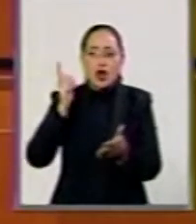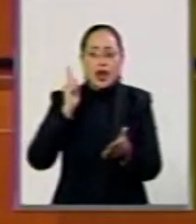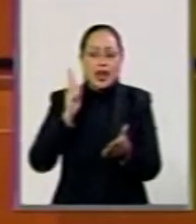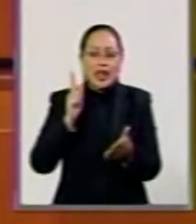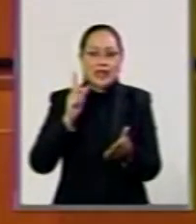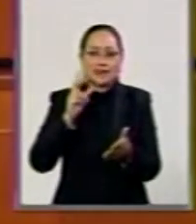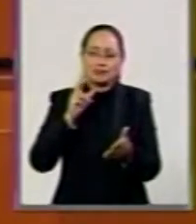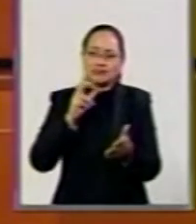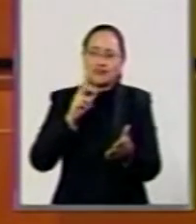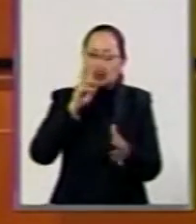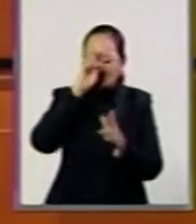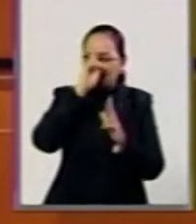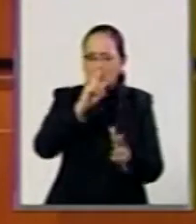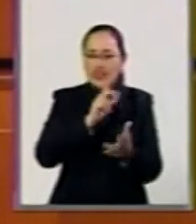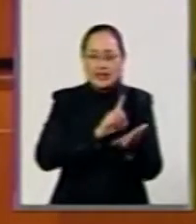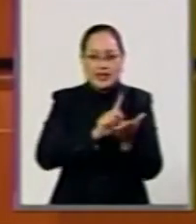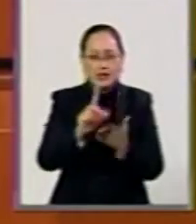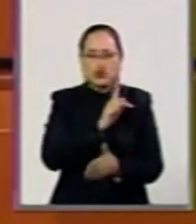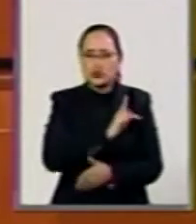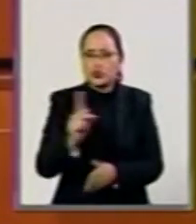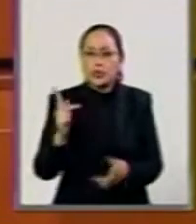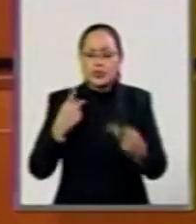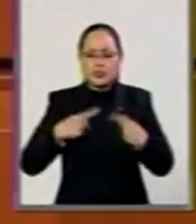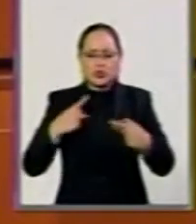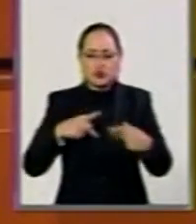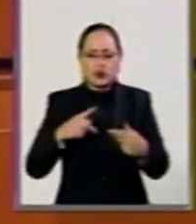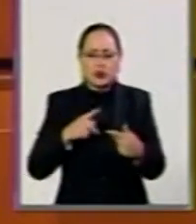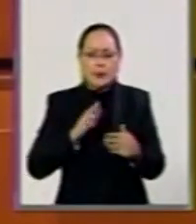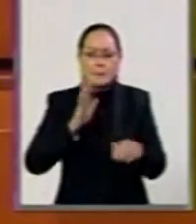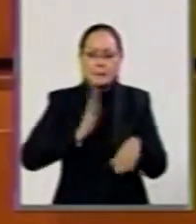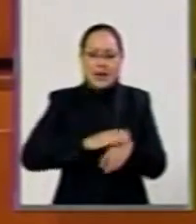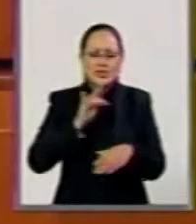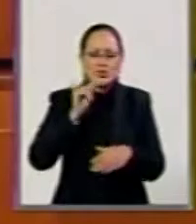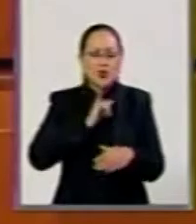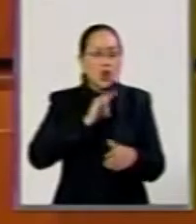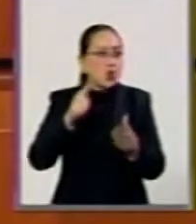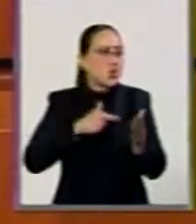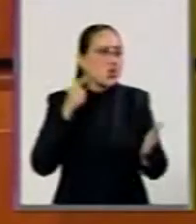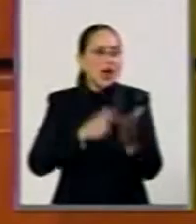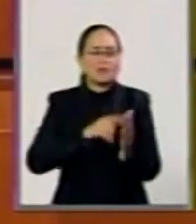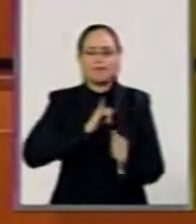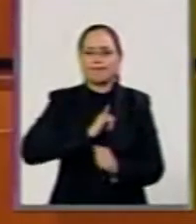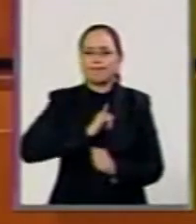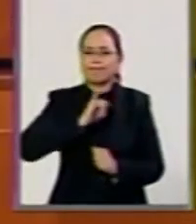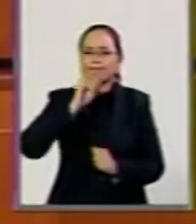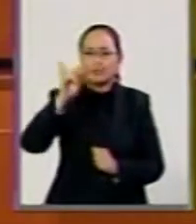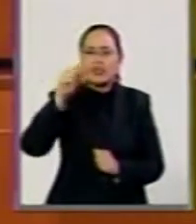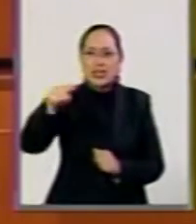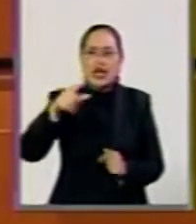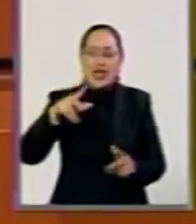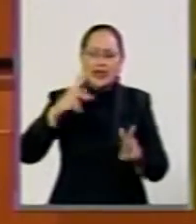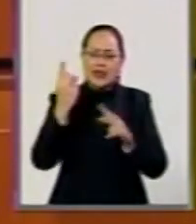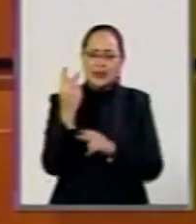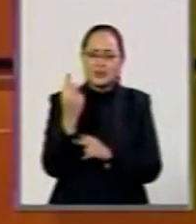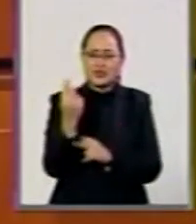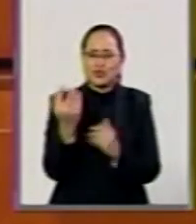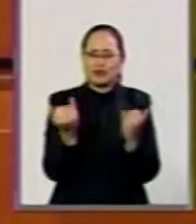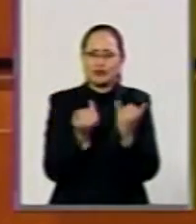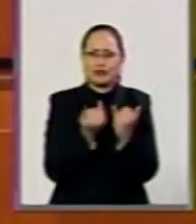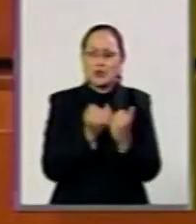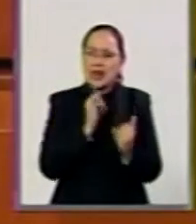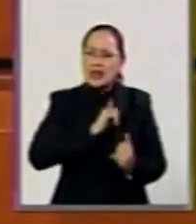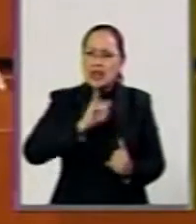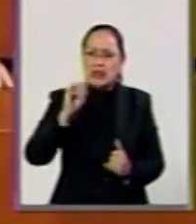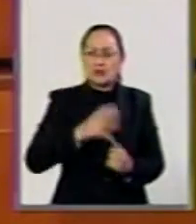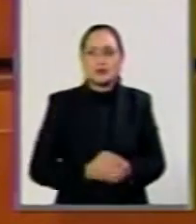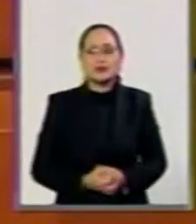derecho de nadie, sobre todo en zonas apartadas, allá donde no llega la televisión comercial. Pero yo quisiera comentarles